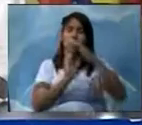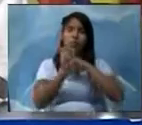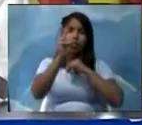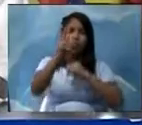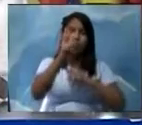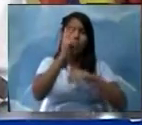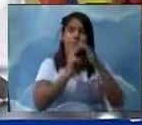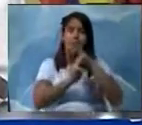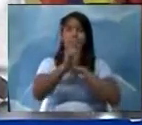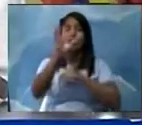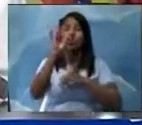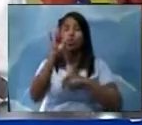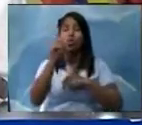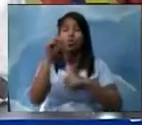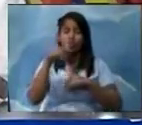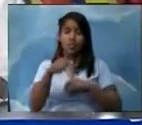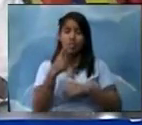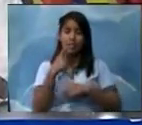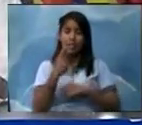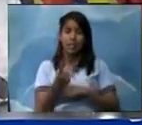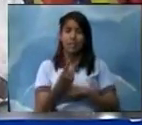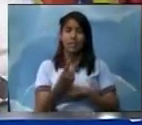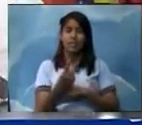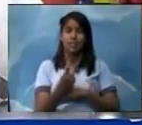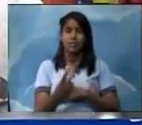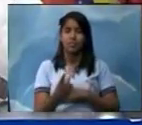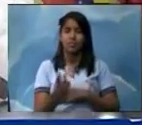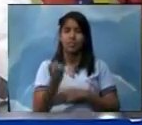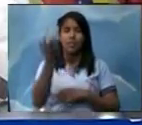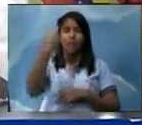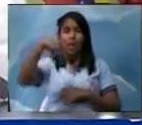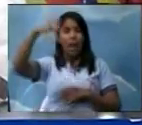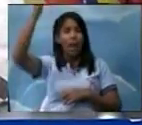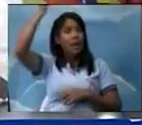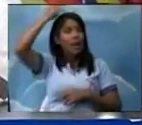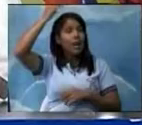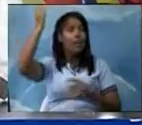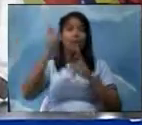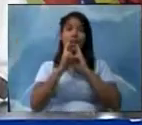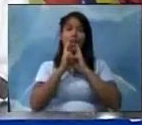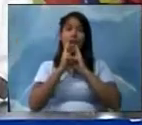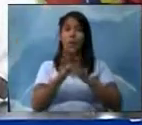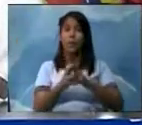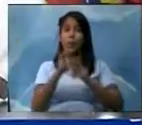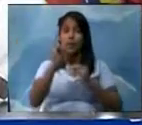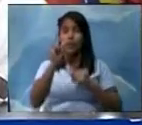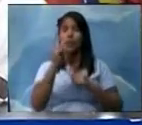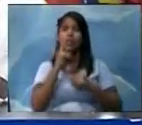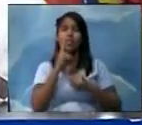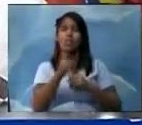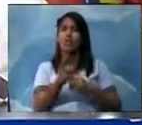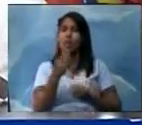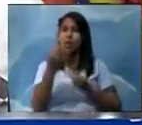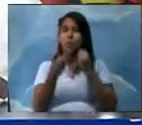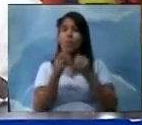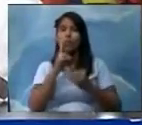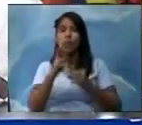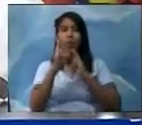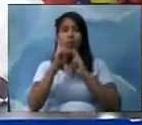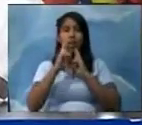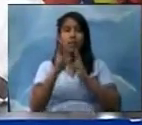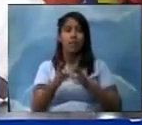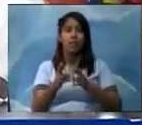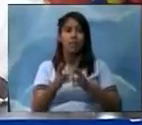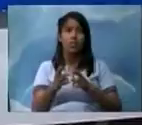versículo 8 aquí dice el rey respondió y dijo cómo dijo el